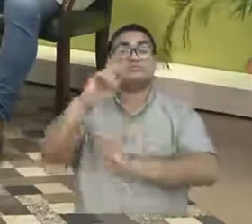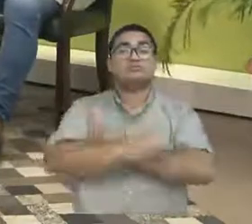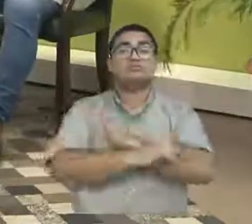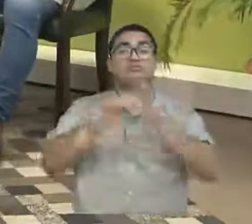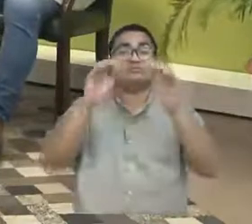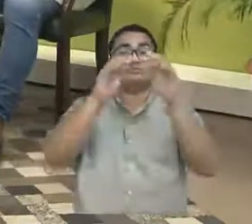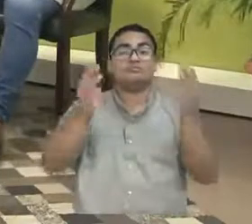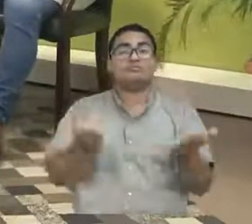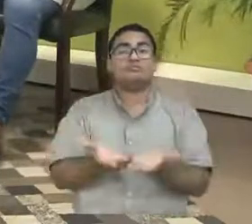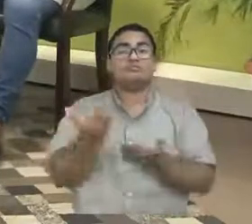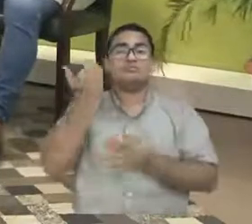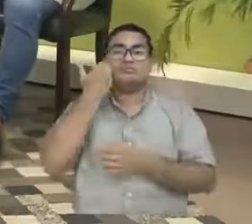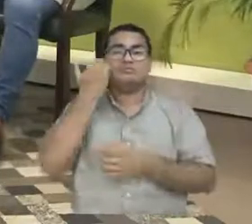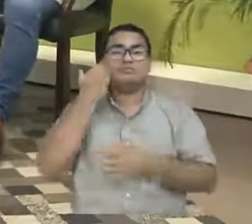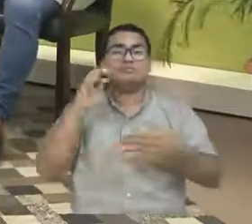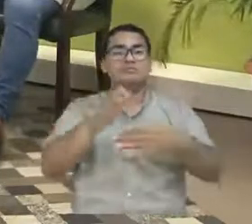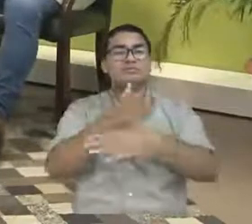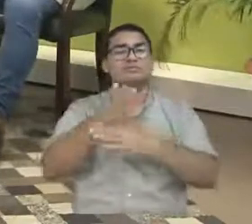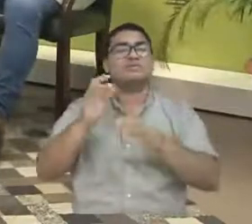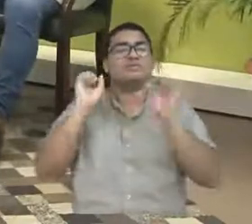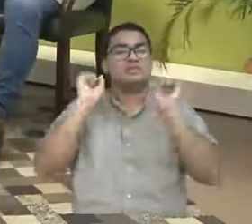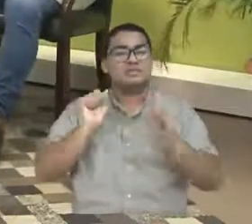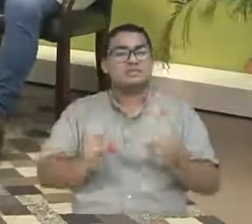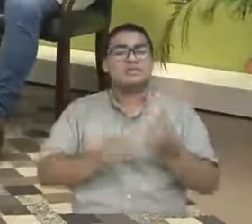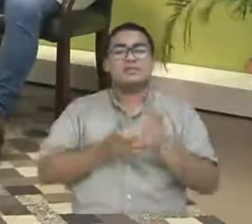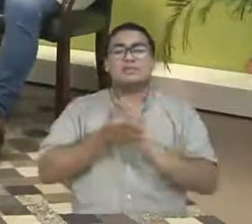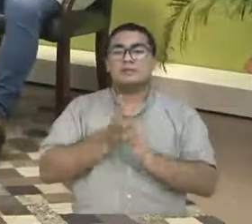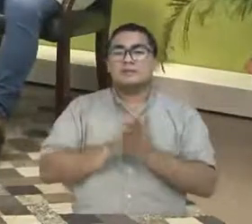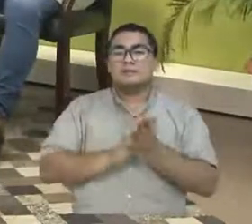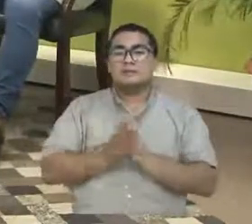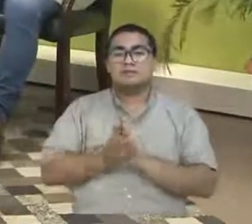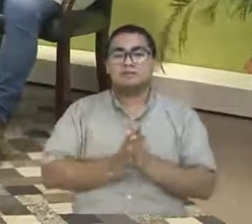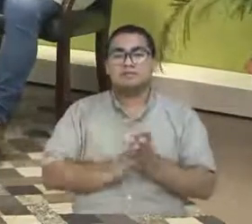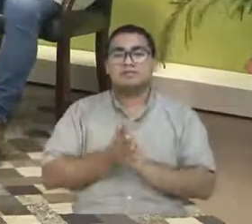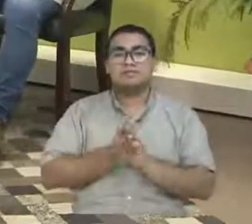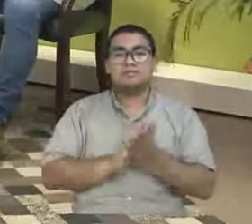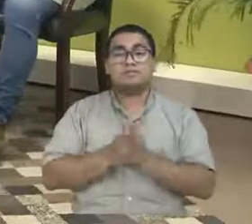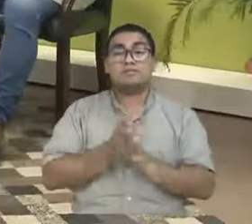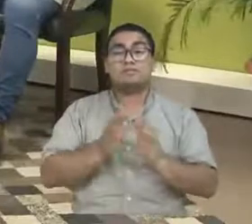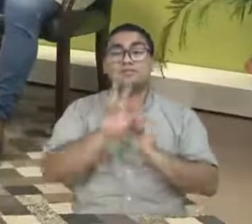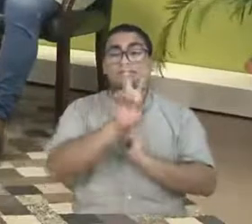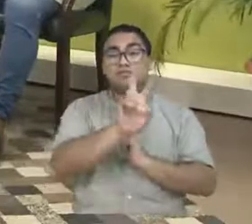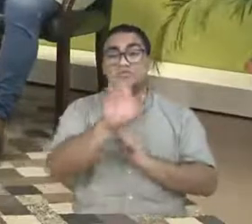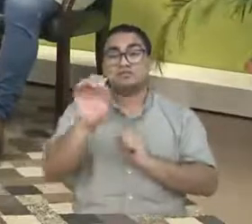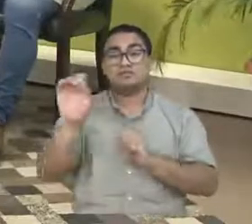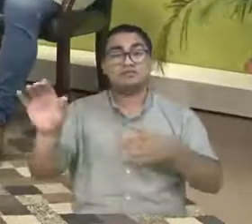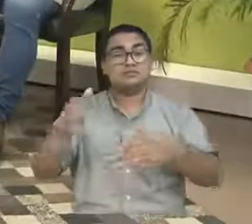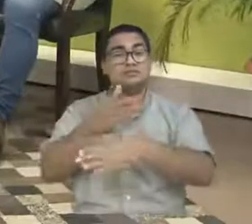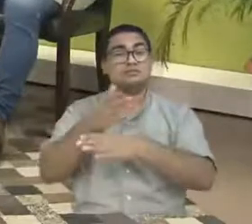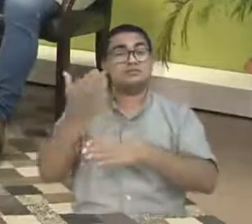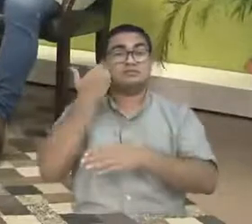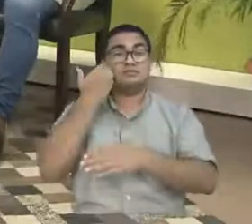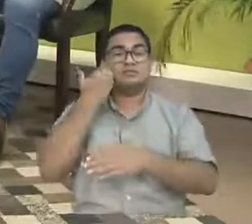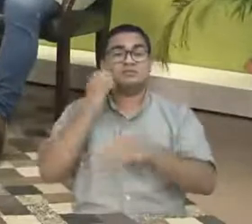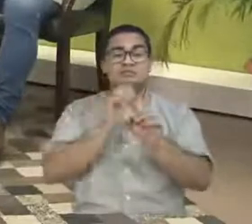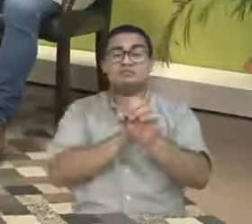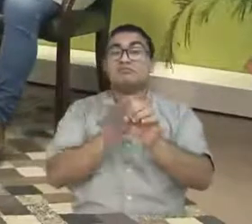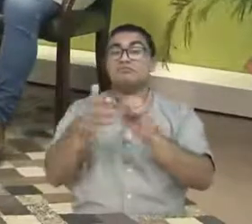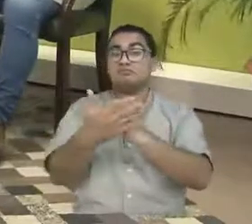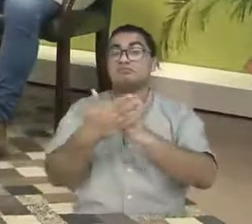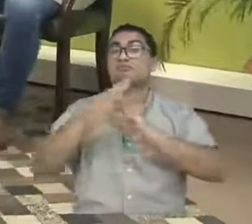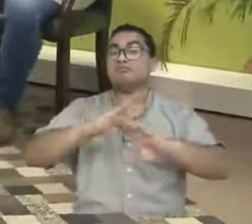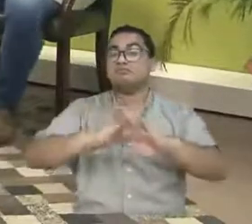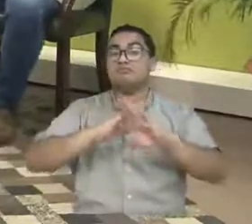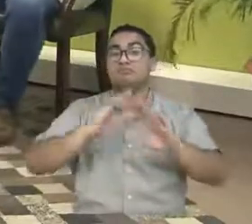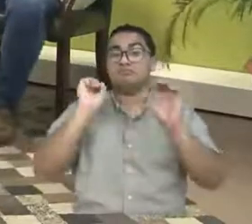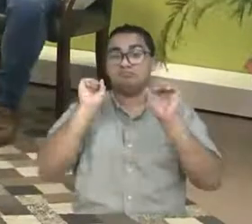prevenibles. Sencillamente, solo con el lavado de manos, como lo decía, podemos prevenir hasta 200 tipos de enfermedades. Una de estas es la del coronavirus. Lo que